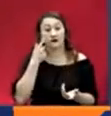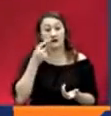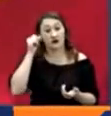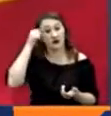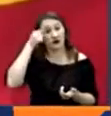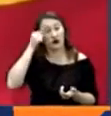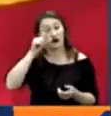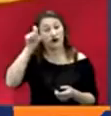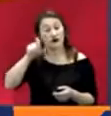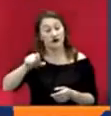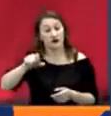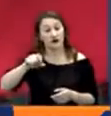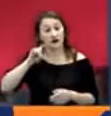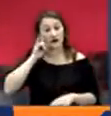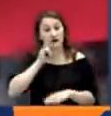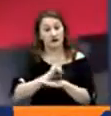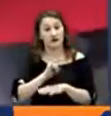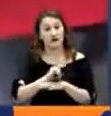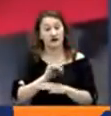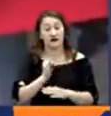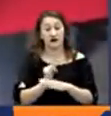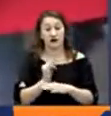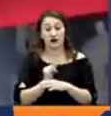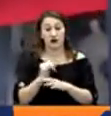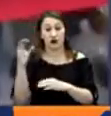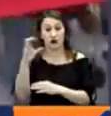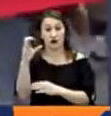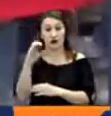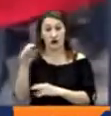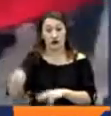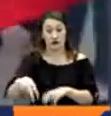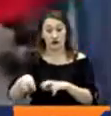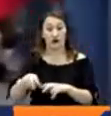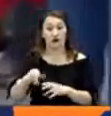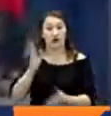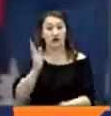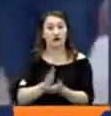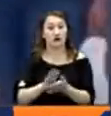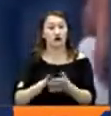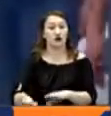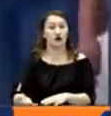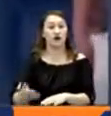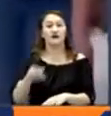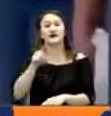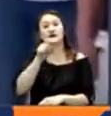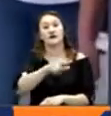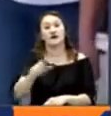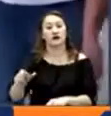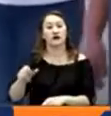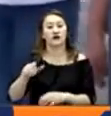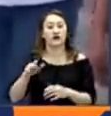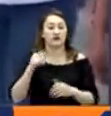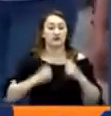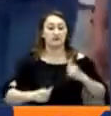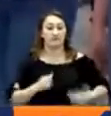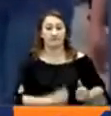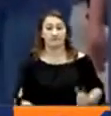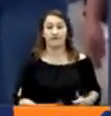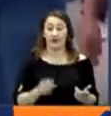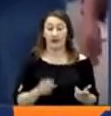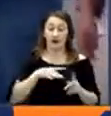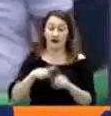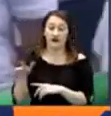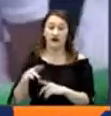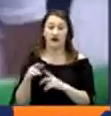un guarda de seguridad del Instituto Colombiano Agropecuario ICA, perdió la vida y al menos 6 personas resultaron heridas. También hubo varias